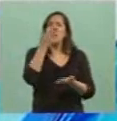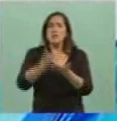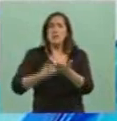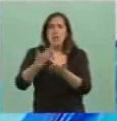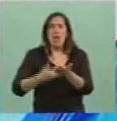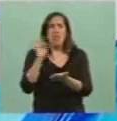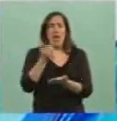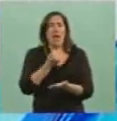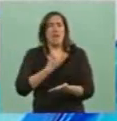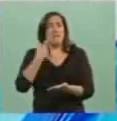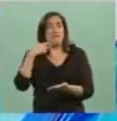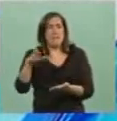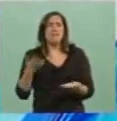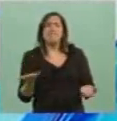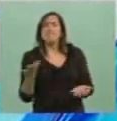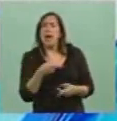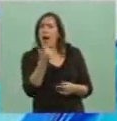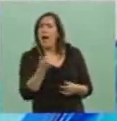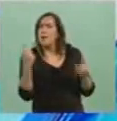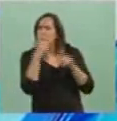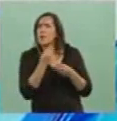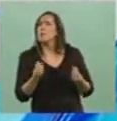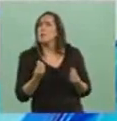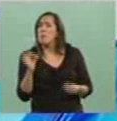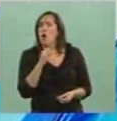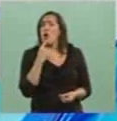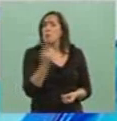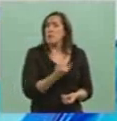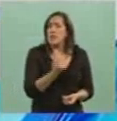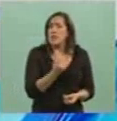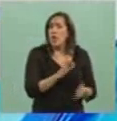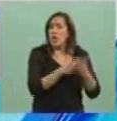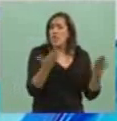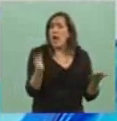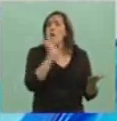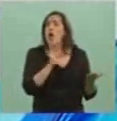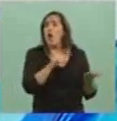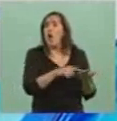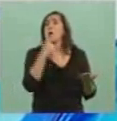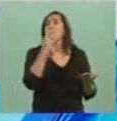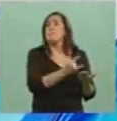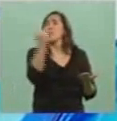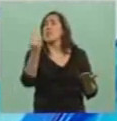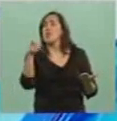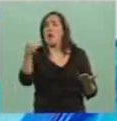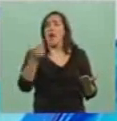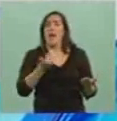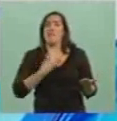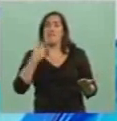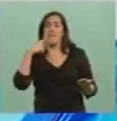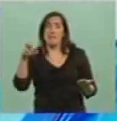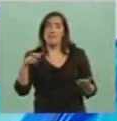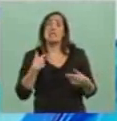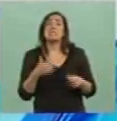lo cual, bueno, o hay algún problema, o mintió en el diario o le mintió a la AFIP. Yo espero que le haya mentido al